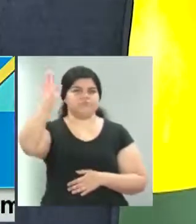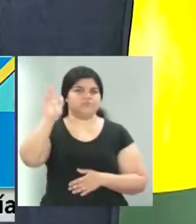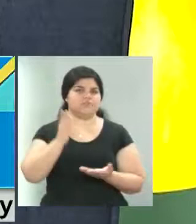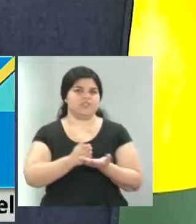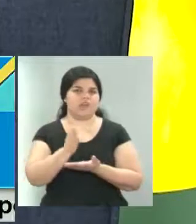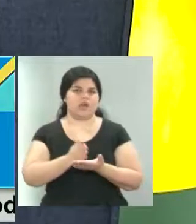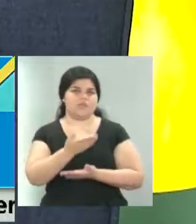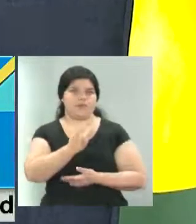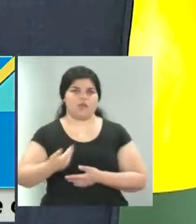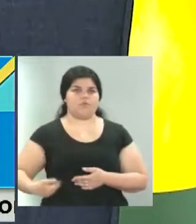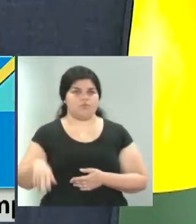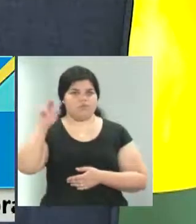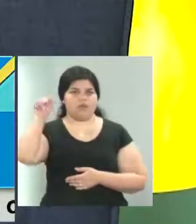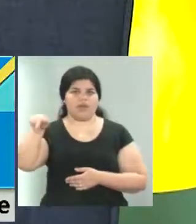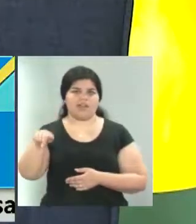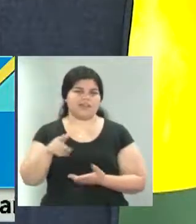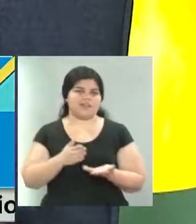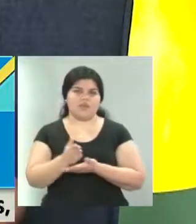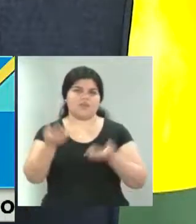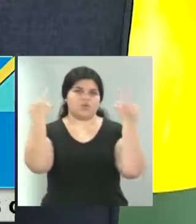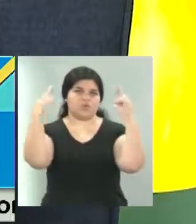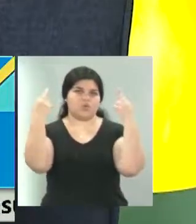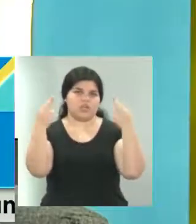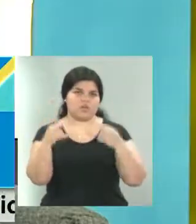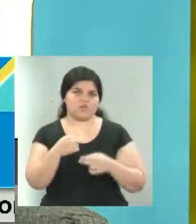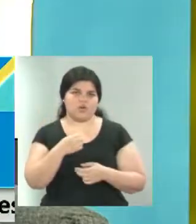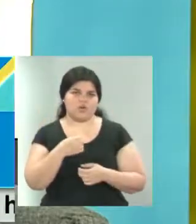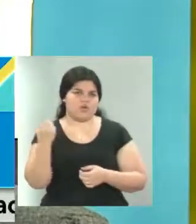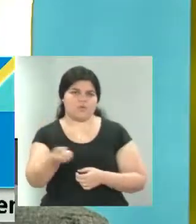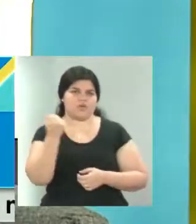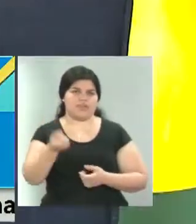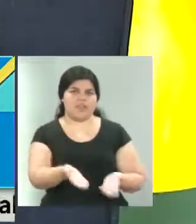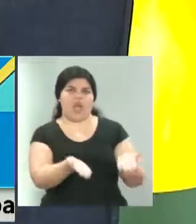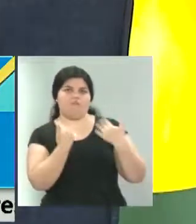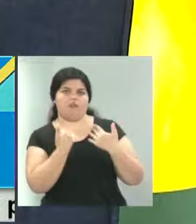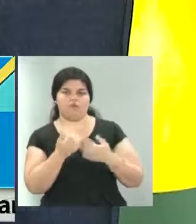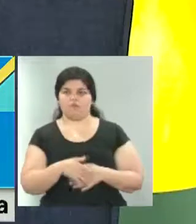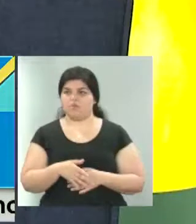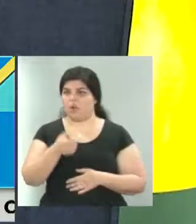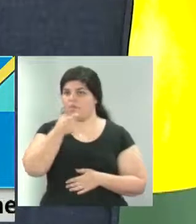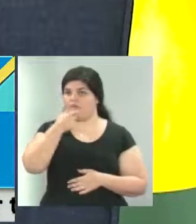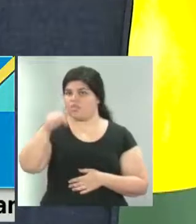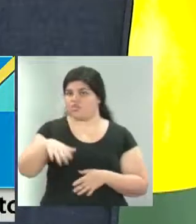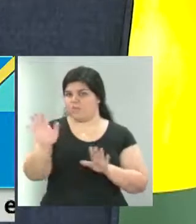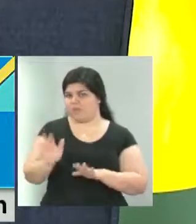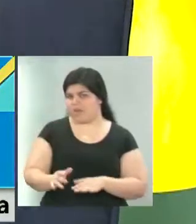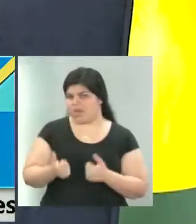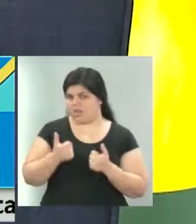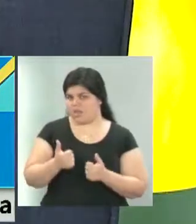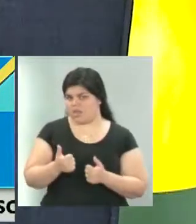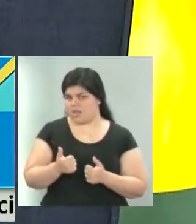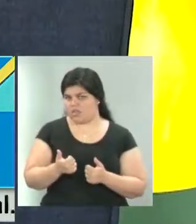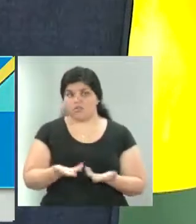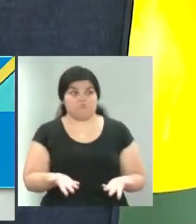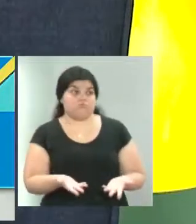nos viene bárbaro la provincia, la economía, el turismo explota. ¿Pero está preparada la provincia para poder hacer esto? Tuvimos River Boca con dos hinchadas, ¿eh?